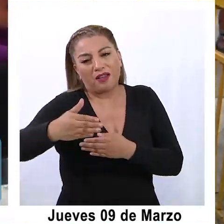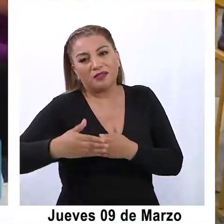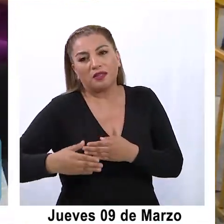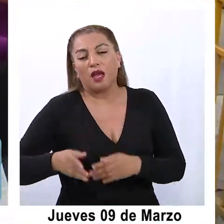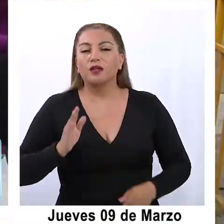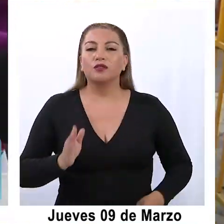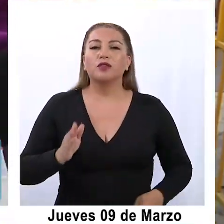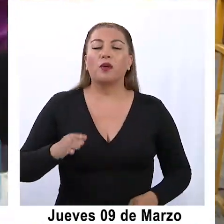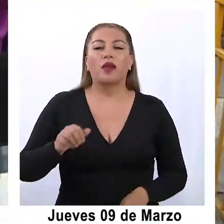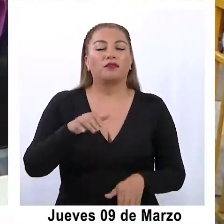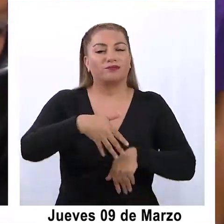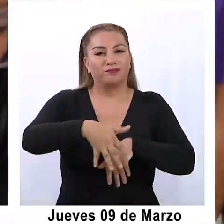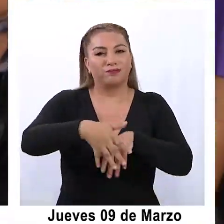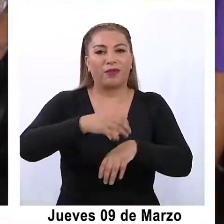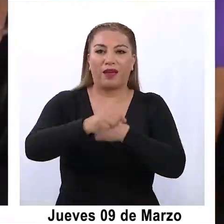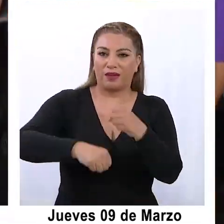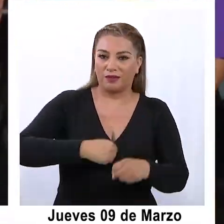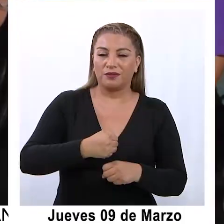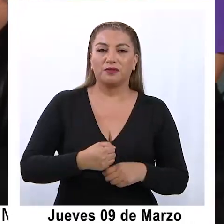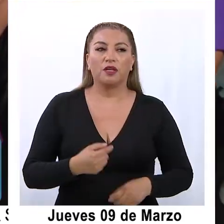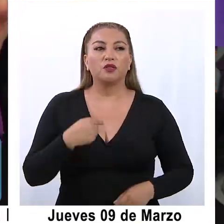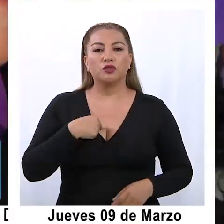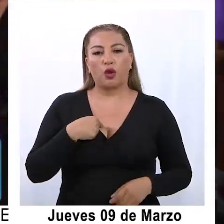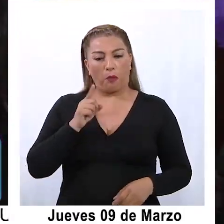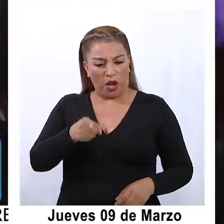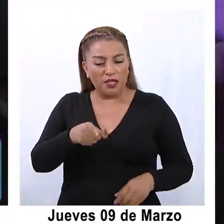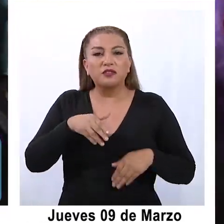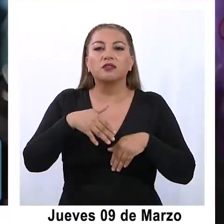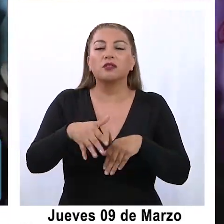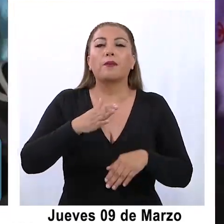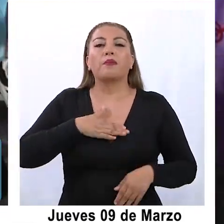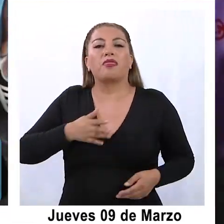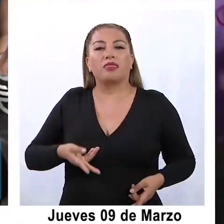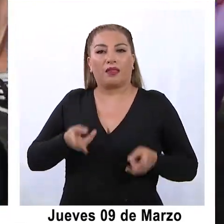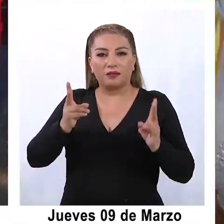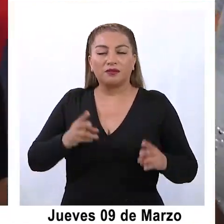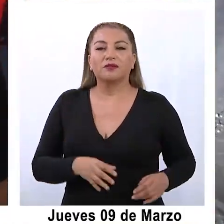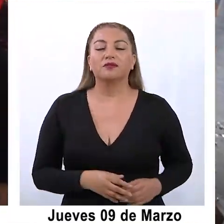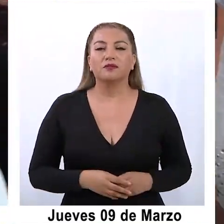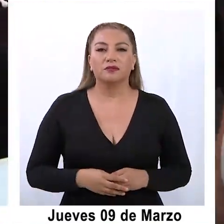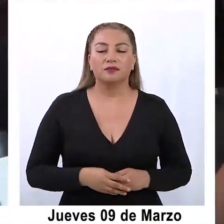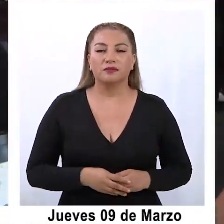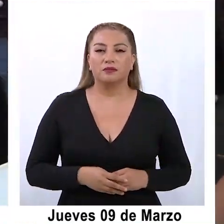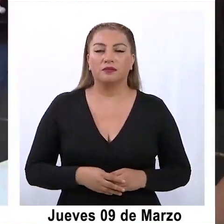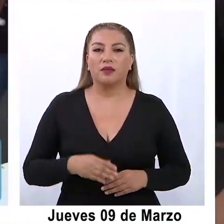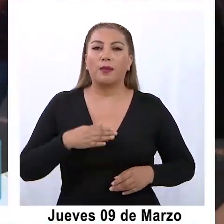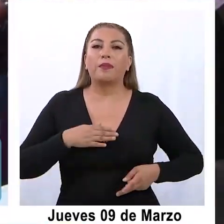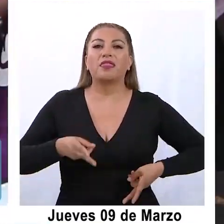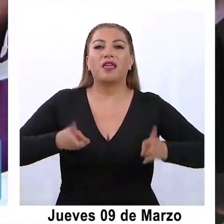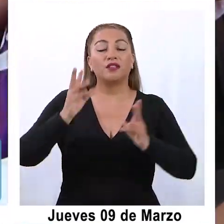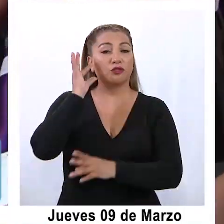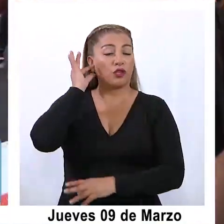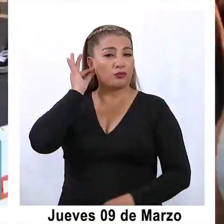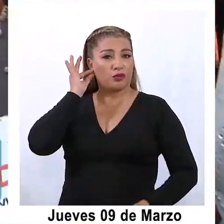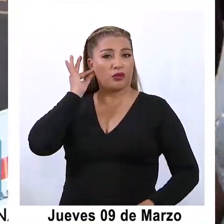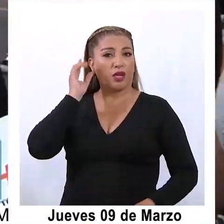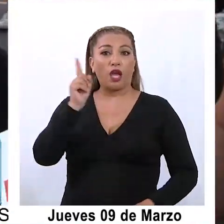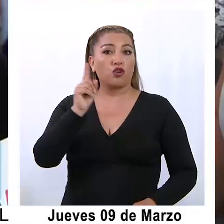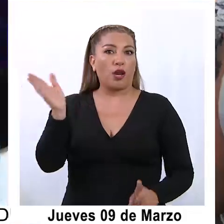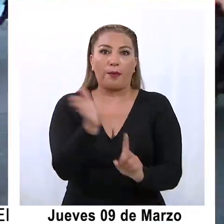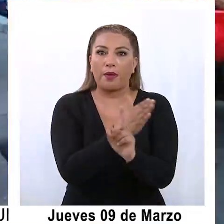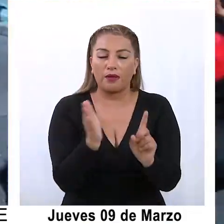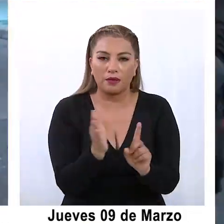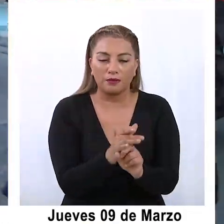tenemos que seguir manifestando todos los años. Por eso estoy marchando, por mis derechos. Los derechos de las mujeres son que no le